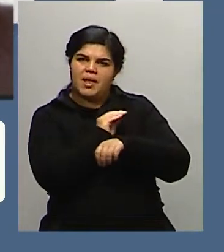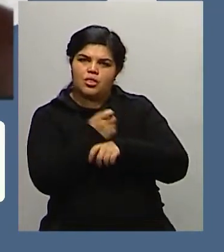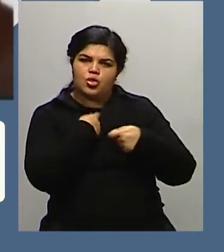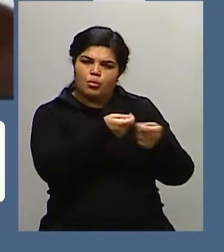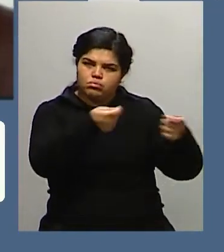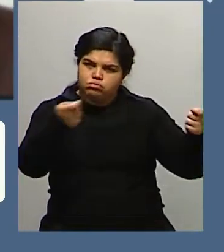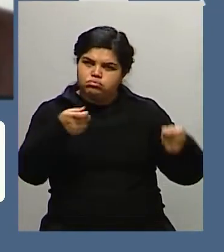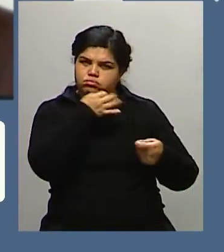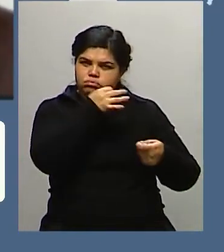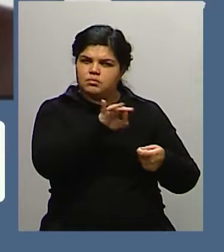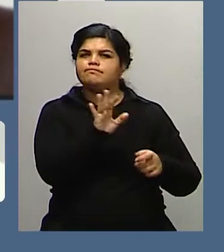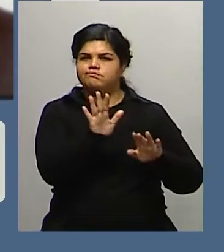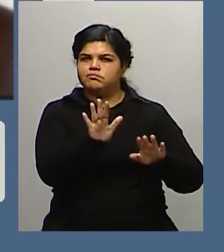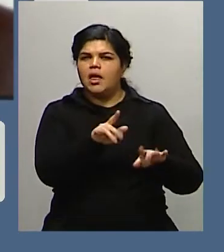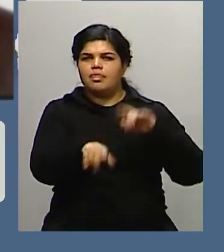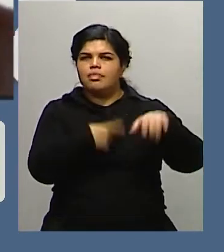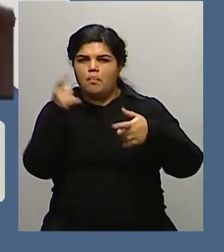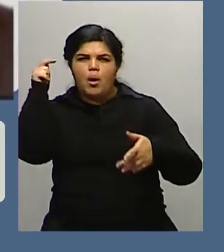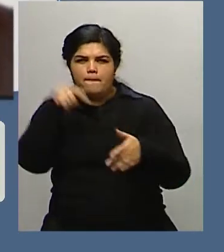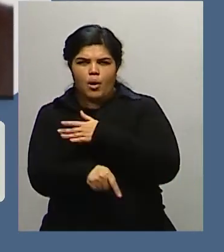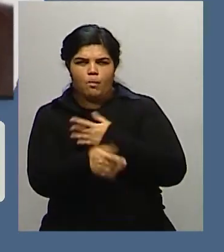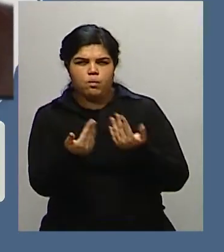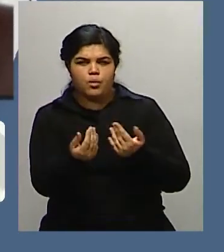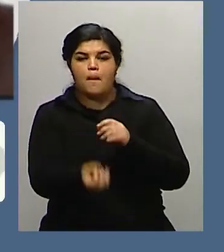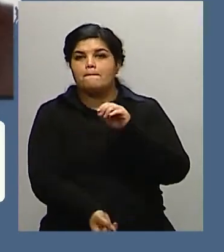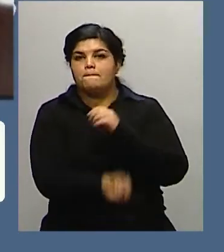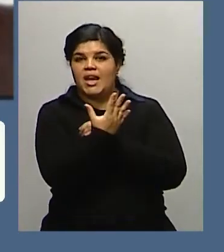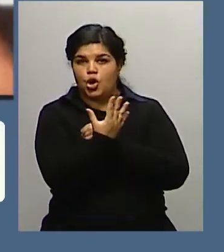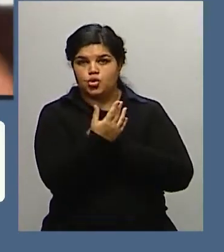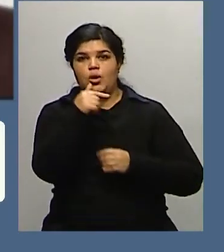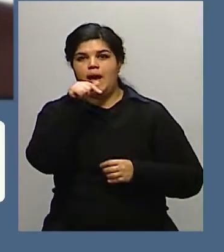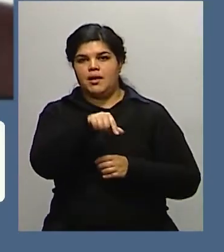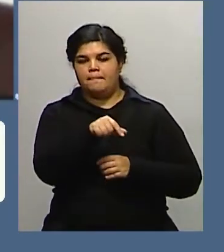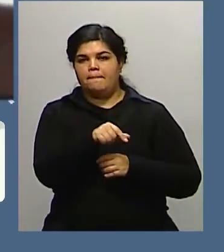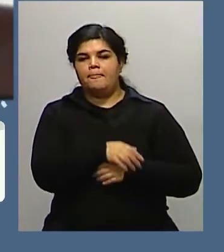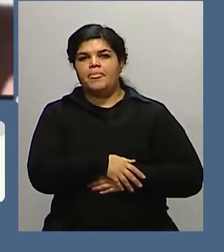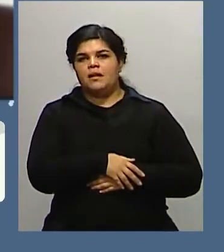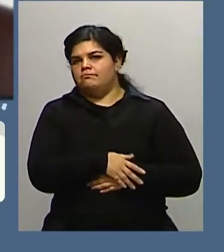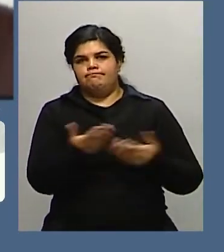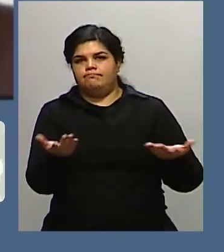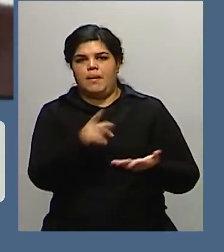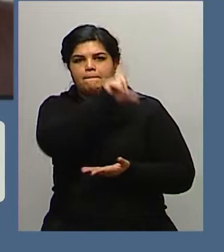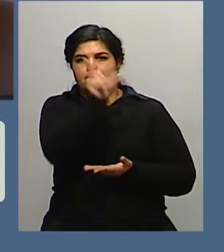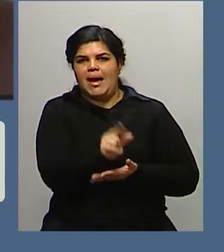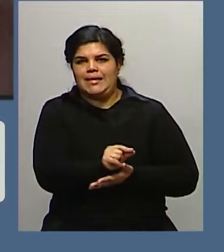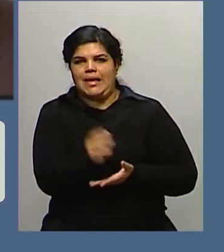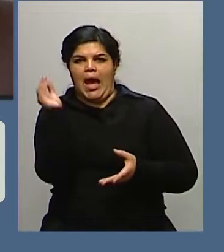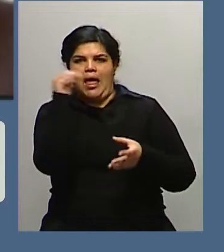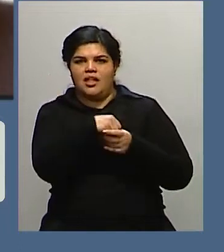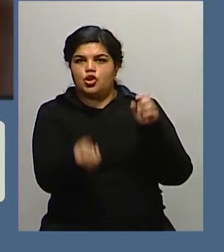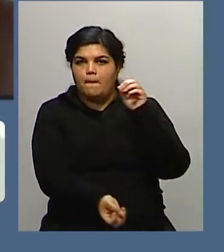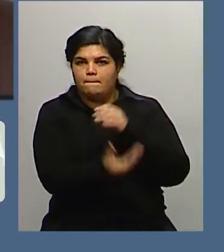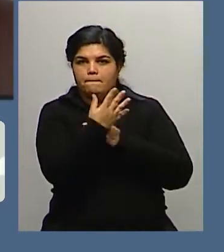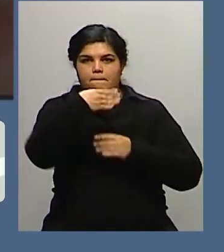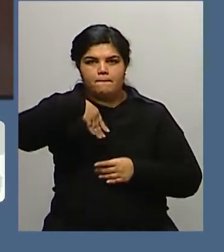Y eso después lo podemos referir, eso en el Mercosur ha pegado favorablemente. Todos los países del Mercosur, incluidos nosotros,